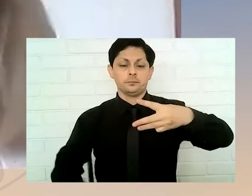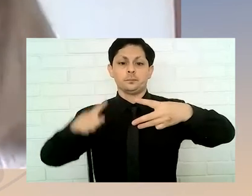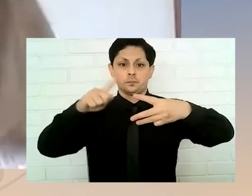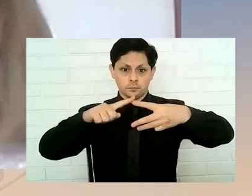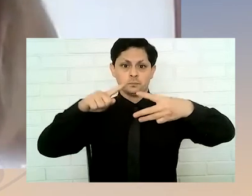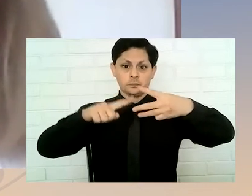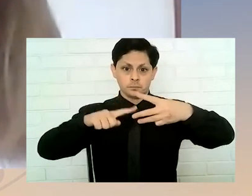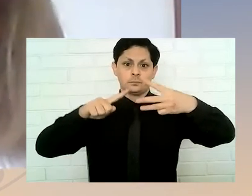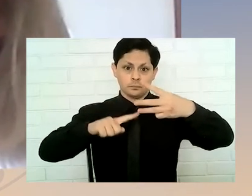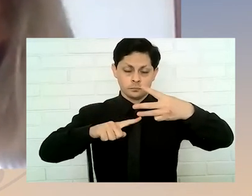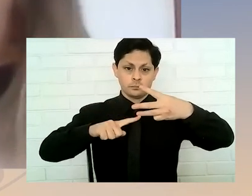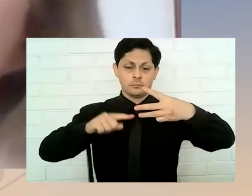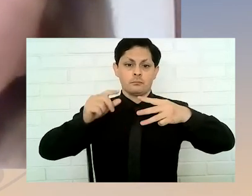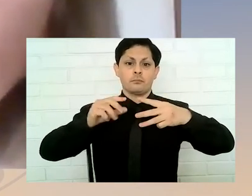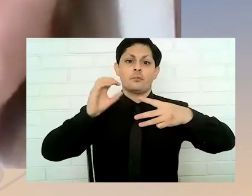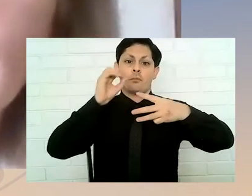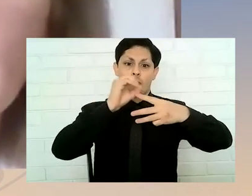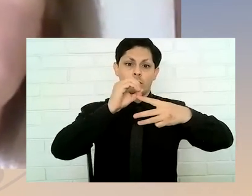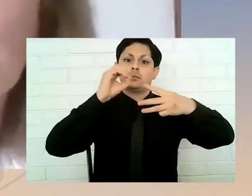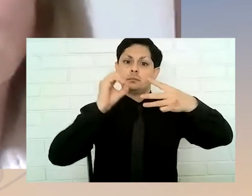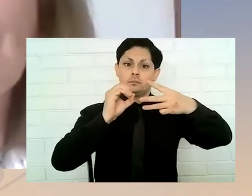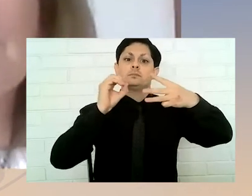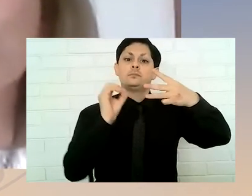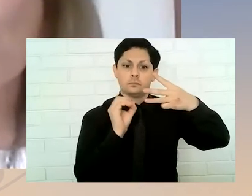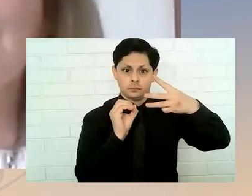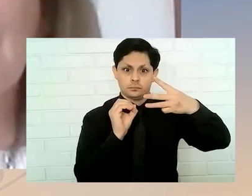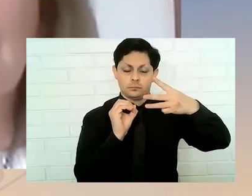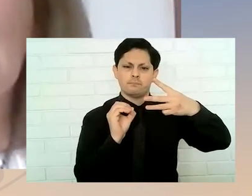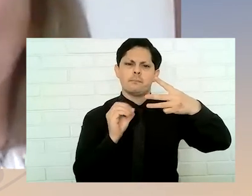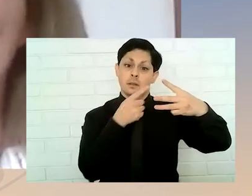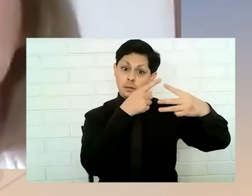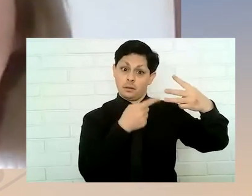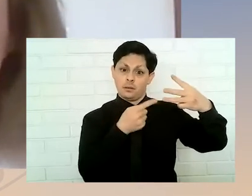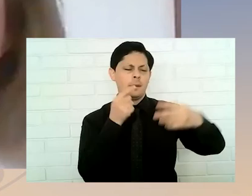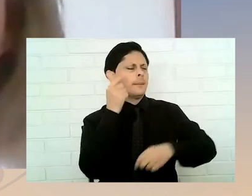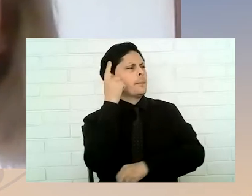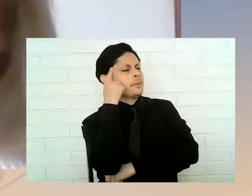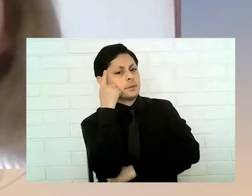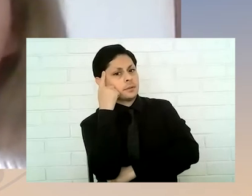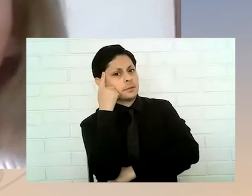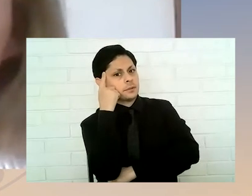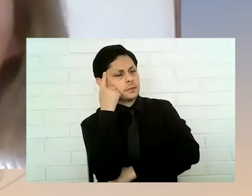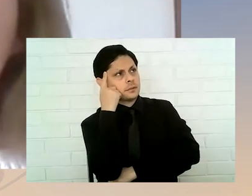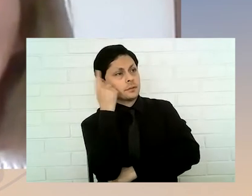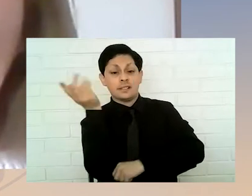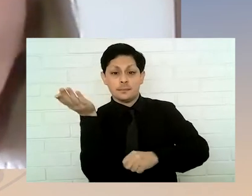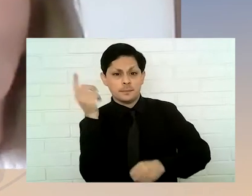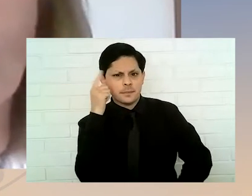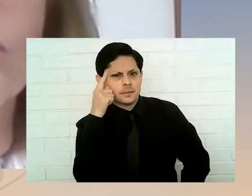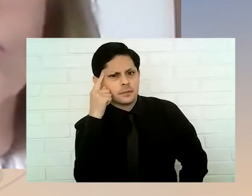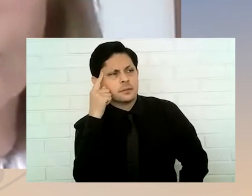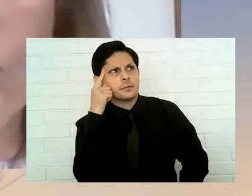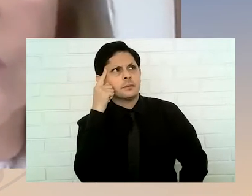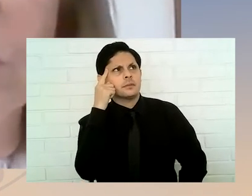generales, lo he repetido muchas veces, pero pienso que la comprensión de la diversidad